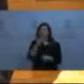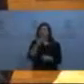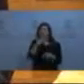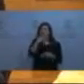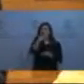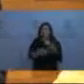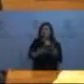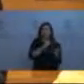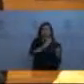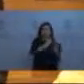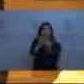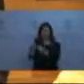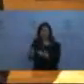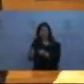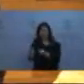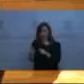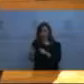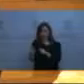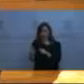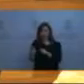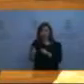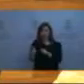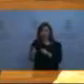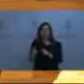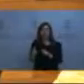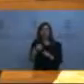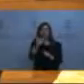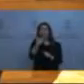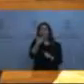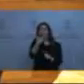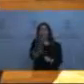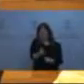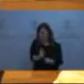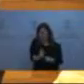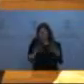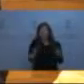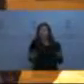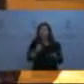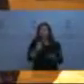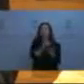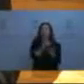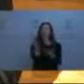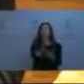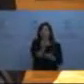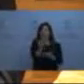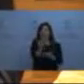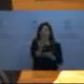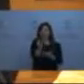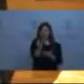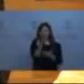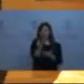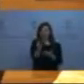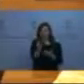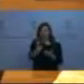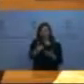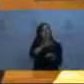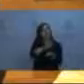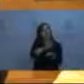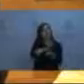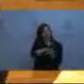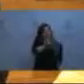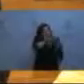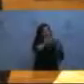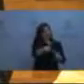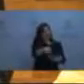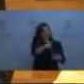adjudicación pudiera haber también las realidades, es que algo no va bien, señora consejera. Yo lo que le pido, en el mismo tono sosegado en el que usted me ha contestado,